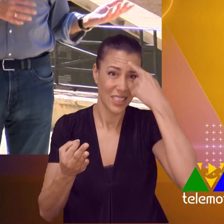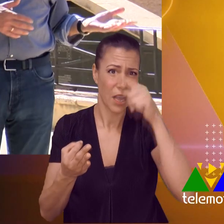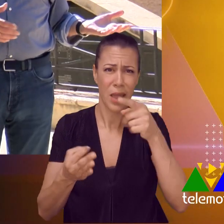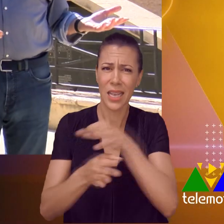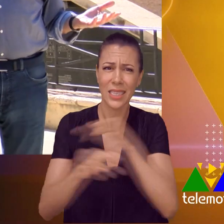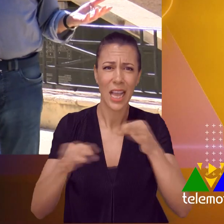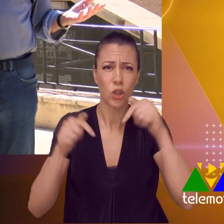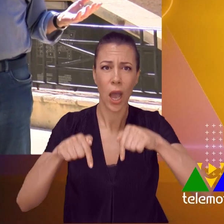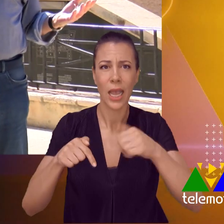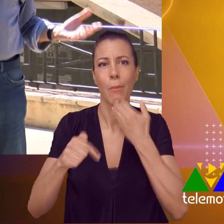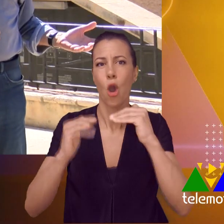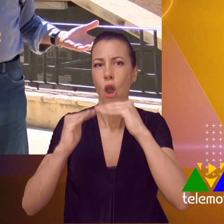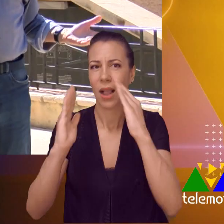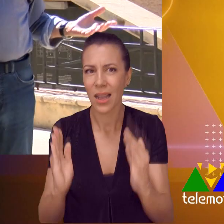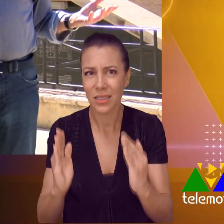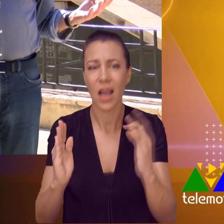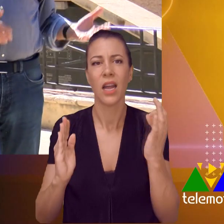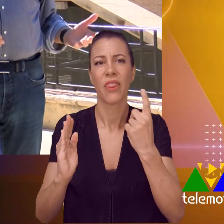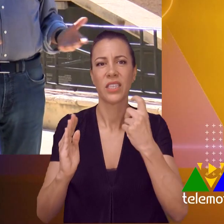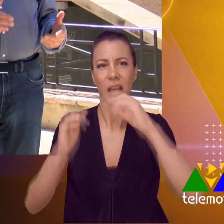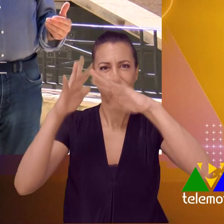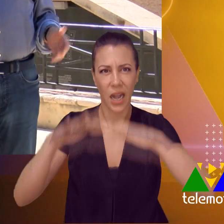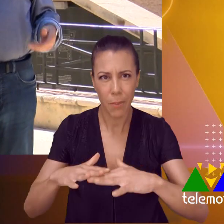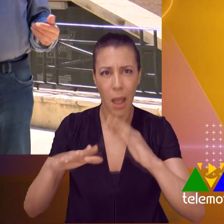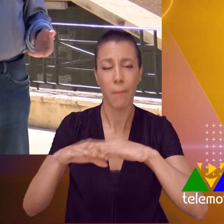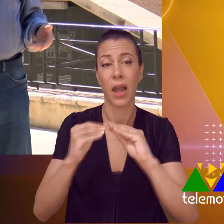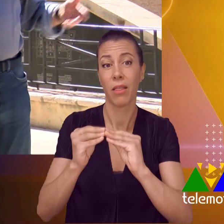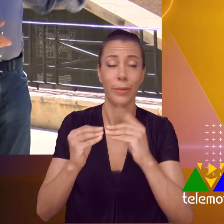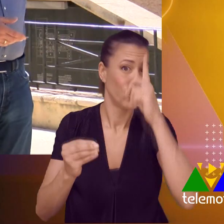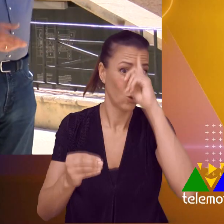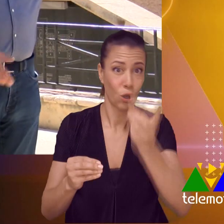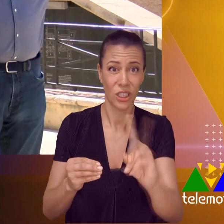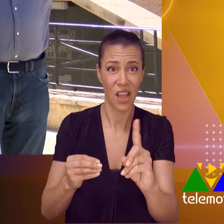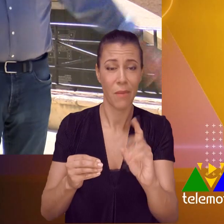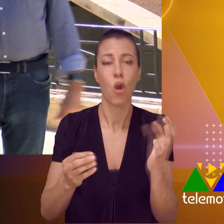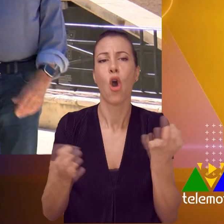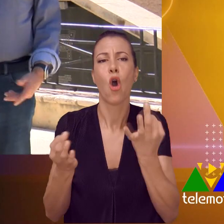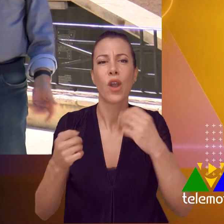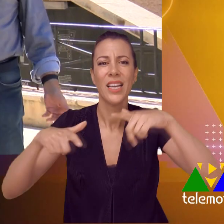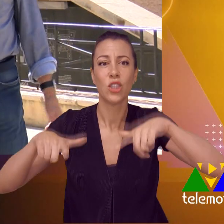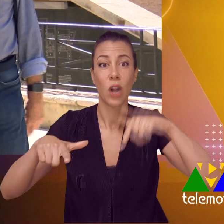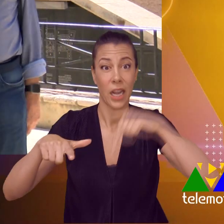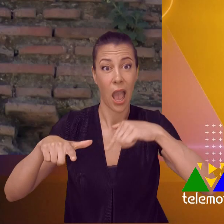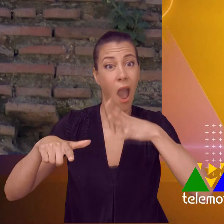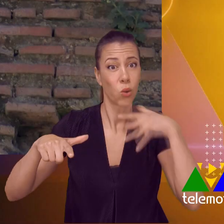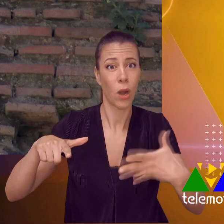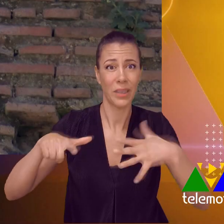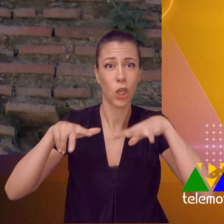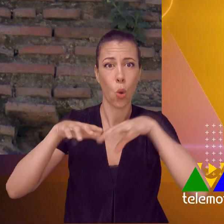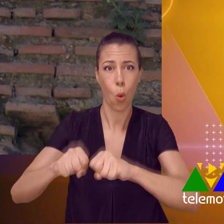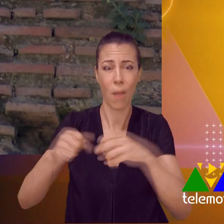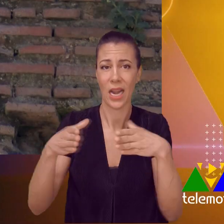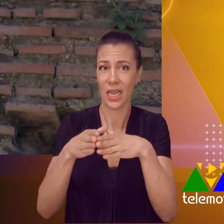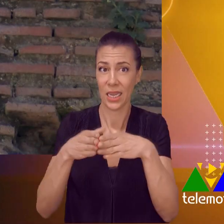había casa y hubo que derribar casas y tal, qué es lo que había en el solar que hoy ocupa la iglesia. No